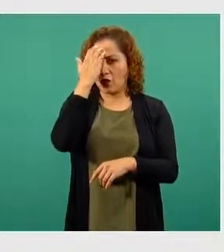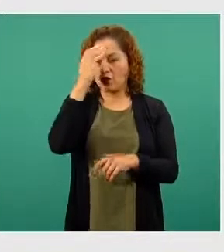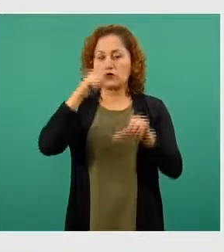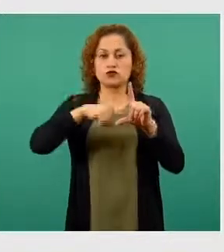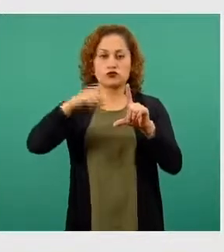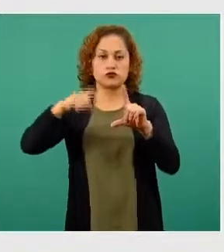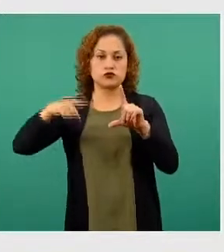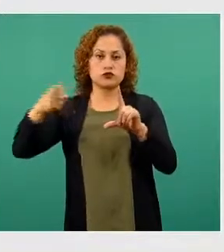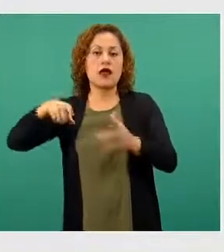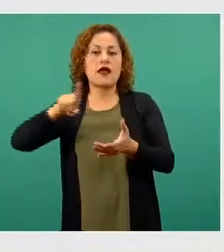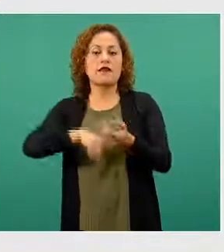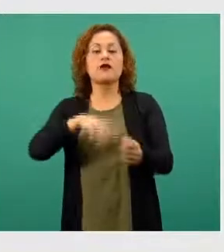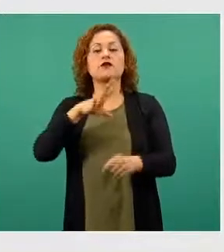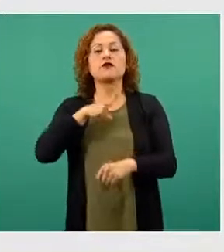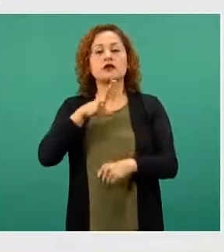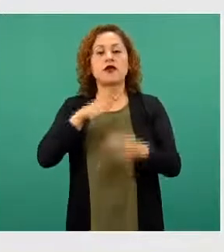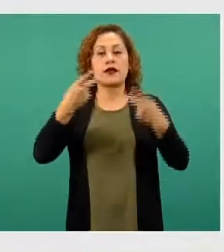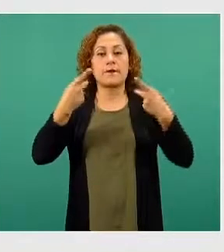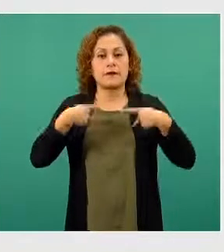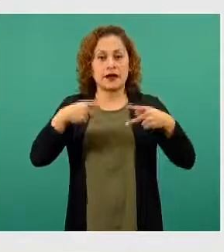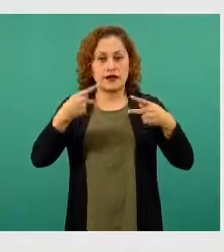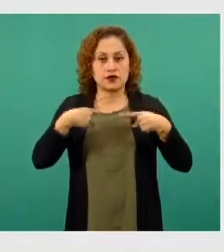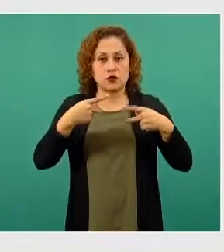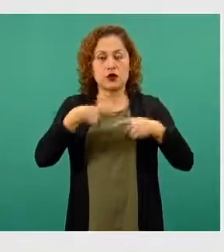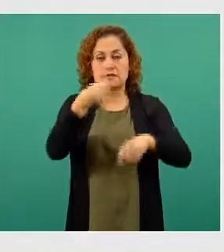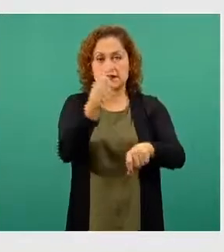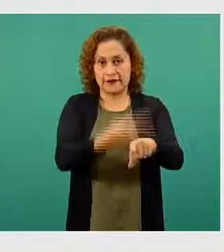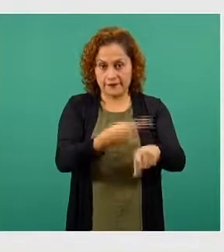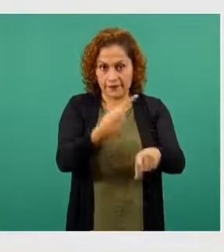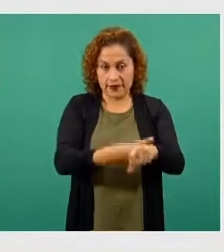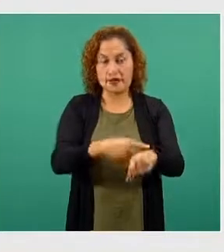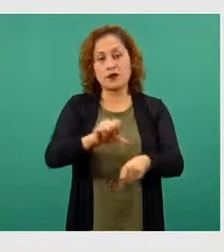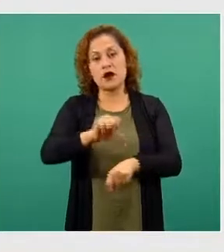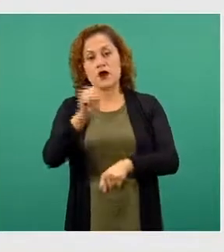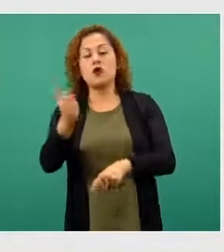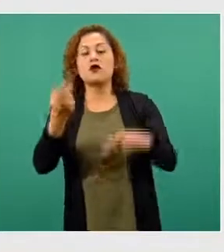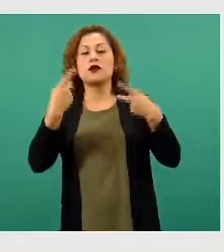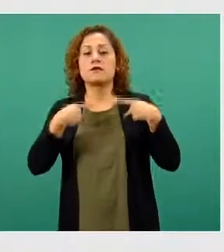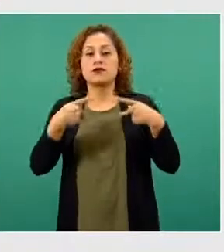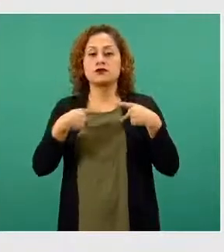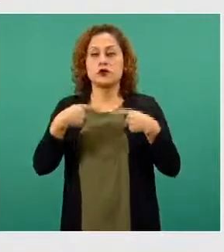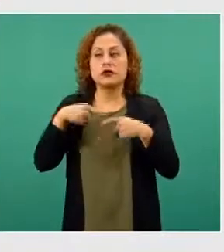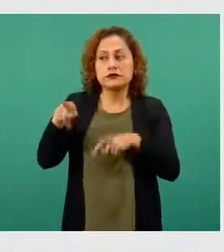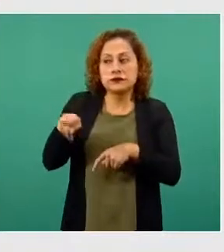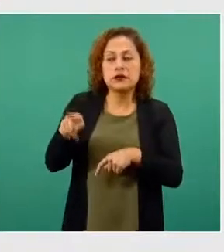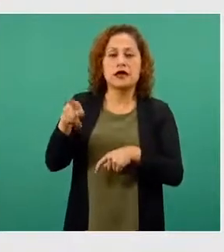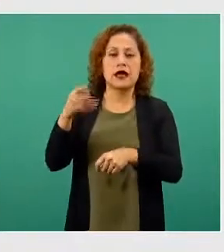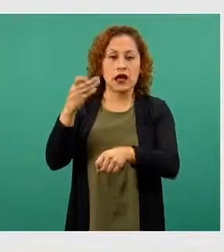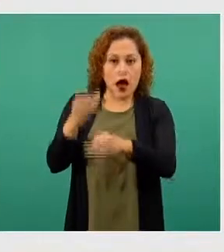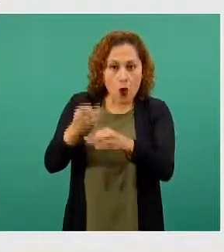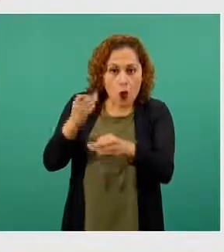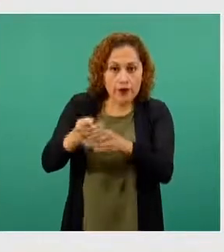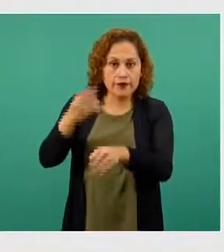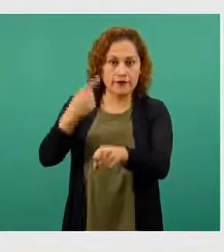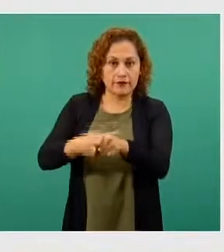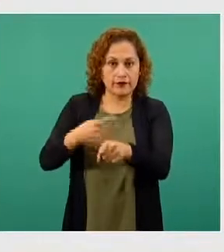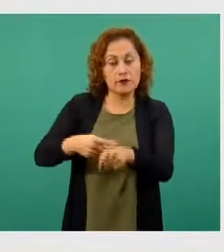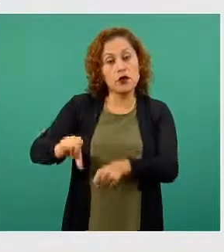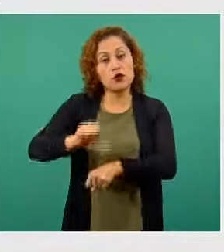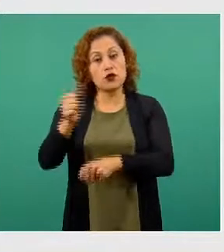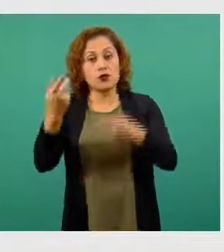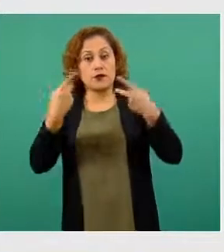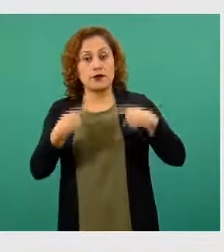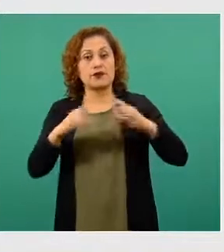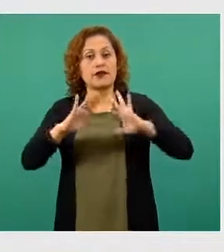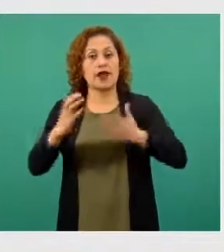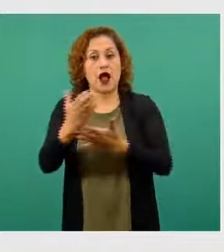los casos incidentes. También se encuentran los casos activos estimados y visualizamos a las personas recuperadas. Estamos visualizando